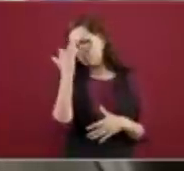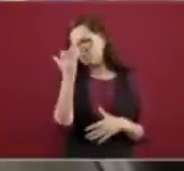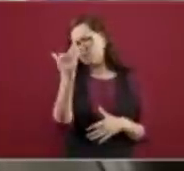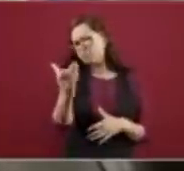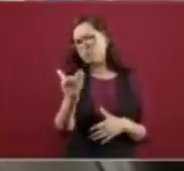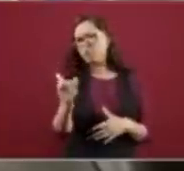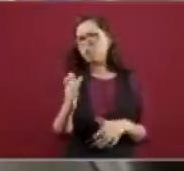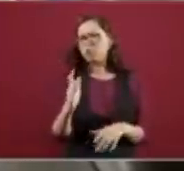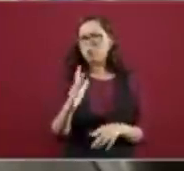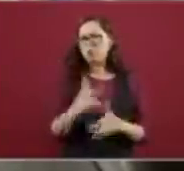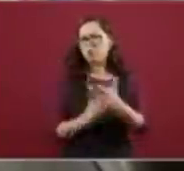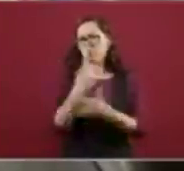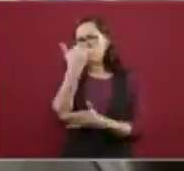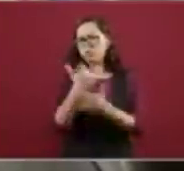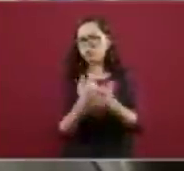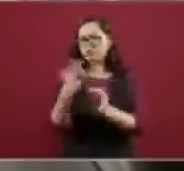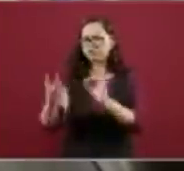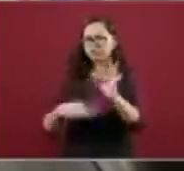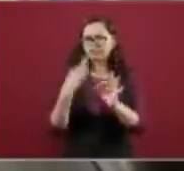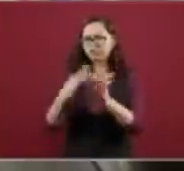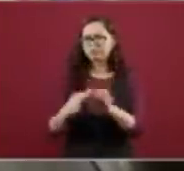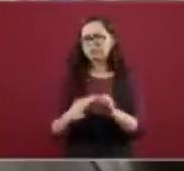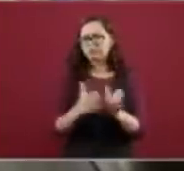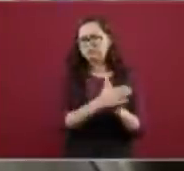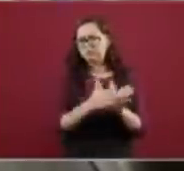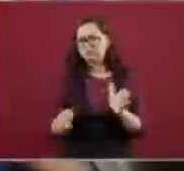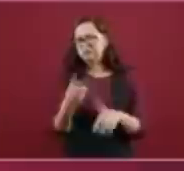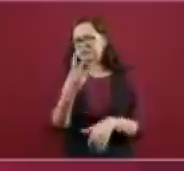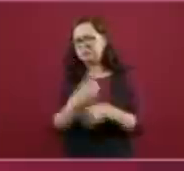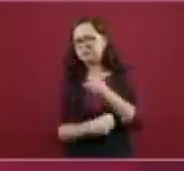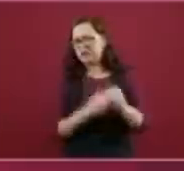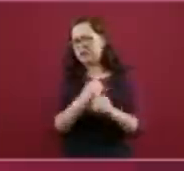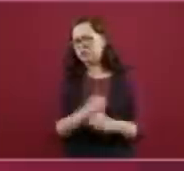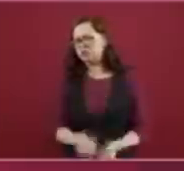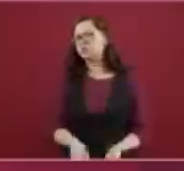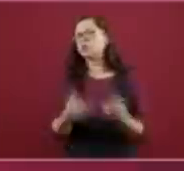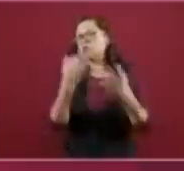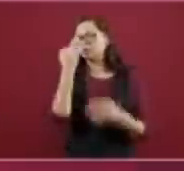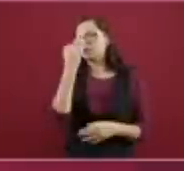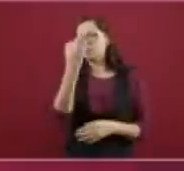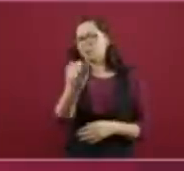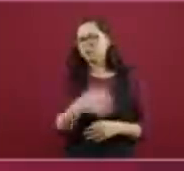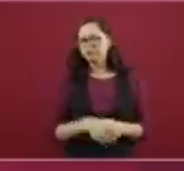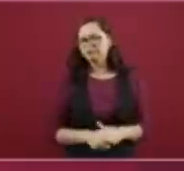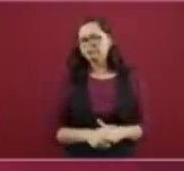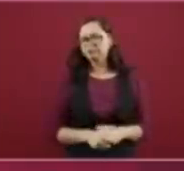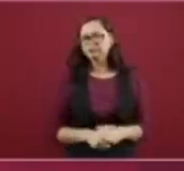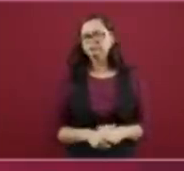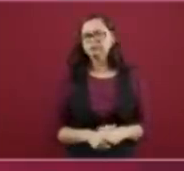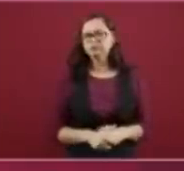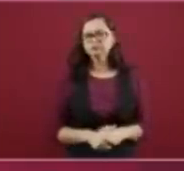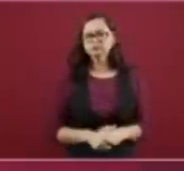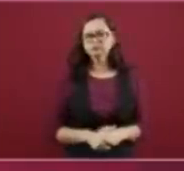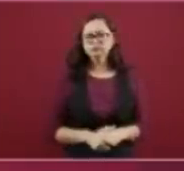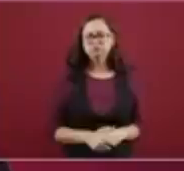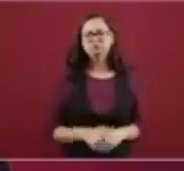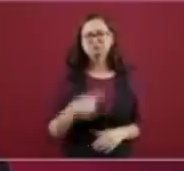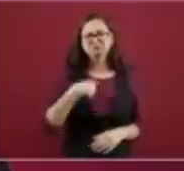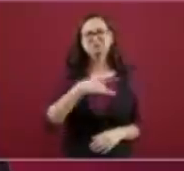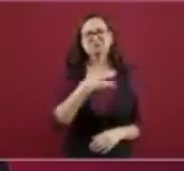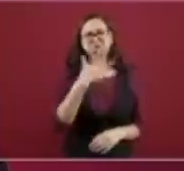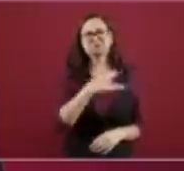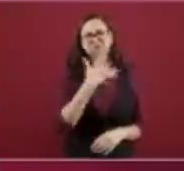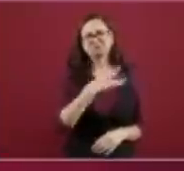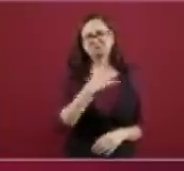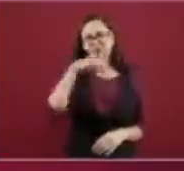tener ya todo el proyecto? ¿Para la mitad del sexenio o antes? Pues estamos, sí. Yo creo que para la mitad